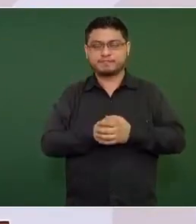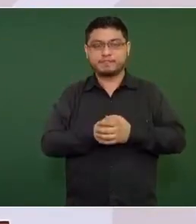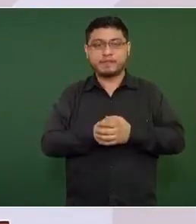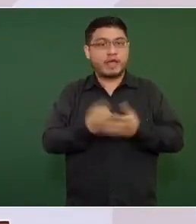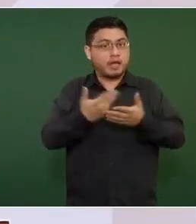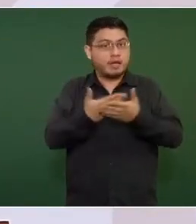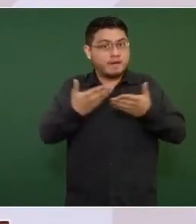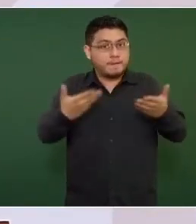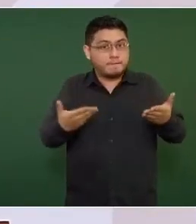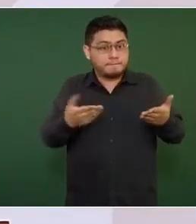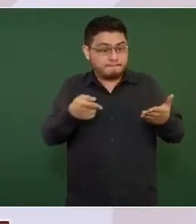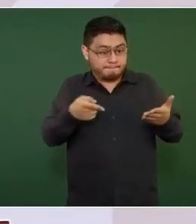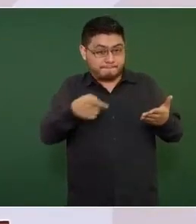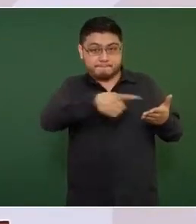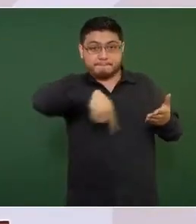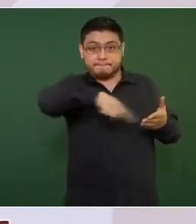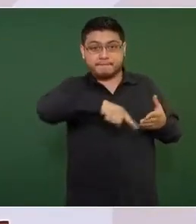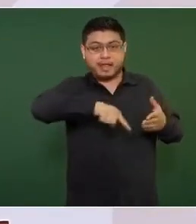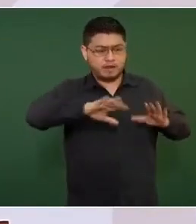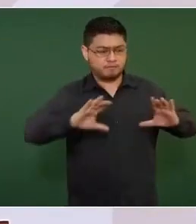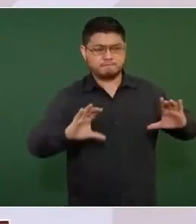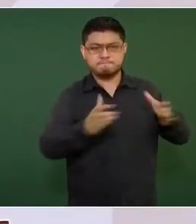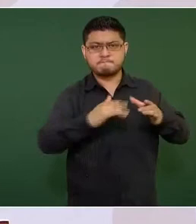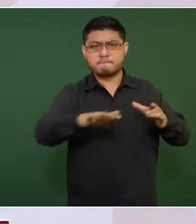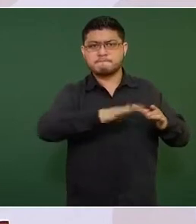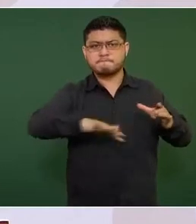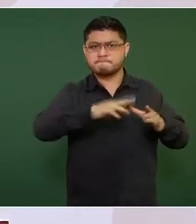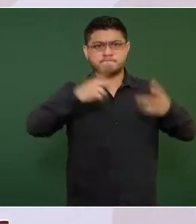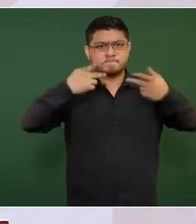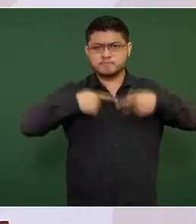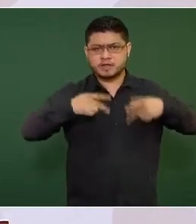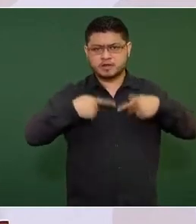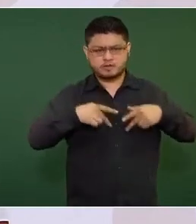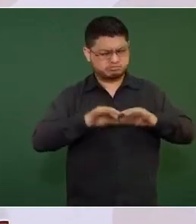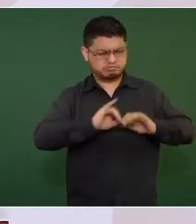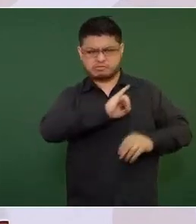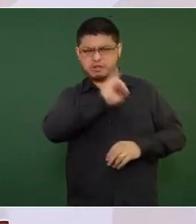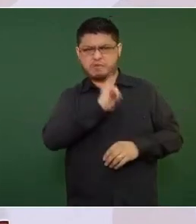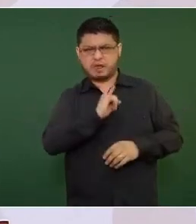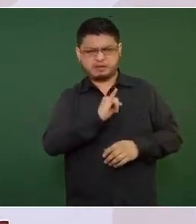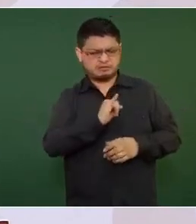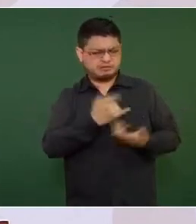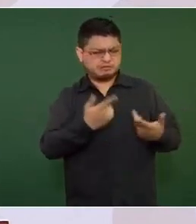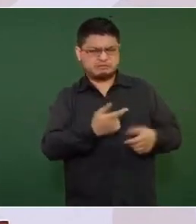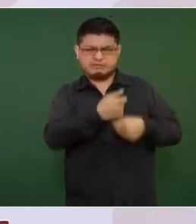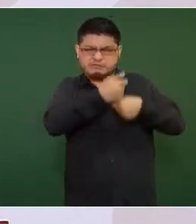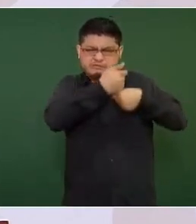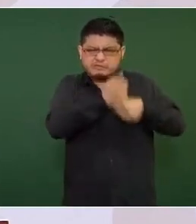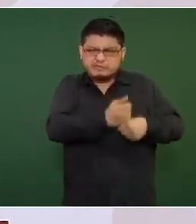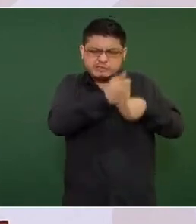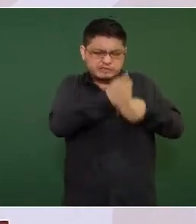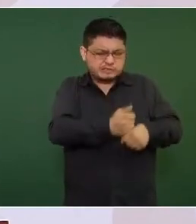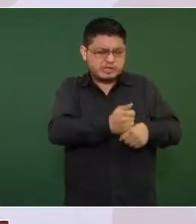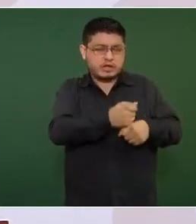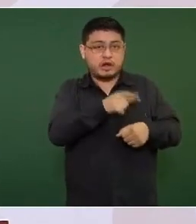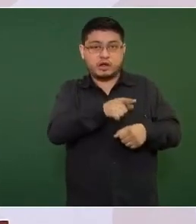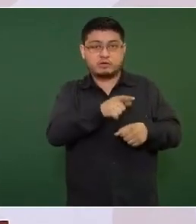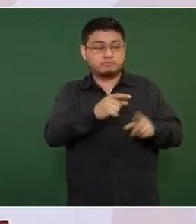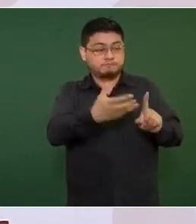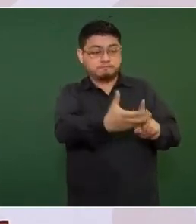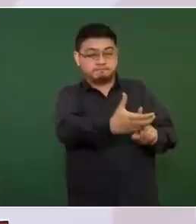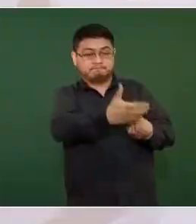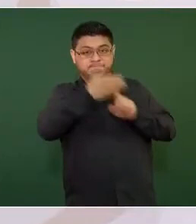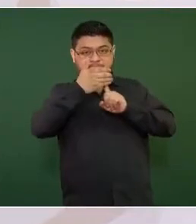Ahora no se reprime al pueblo, no se ordenan masacres, no hay tortura, no se desaparece